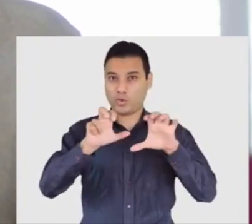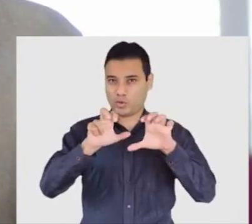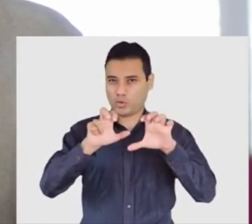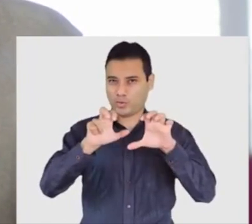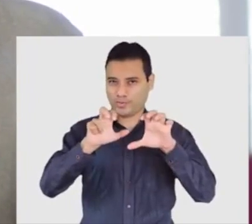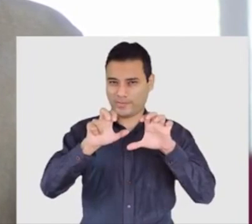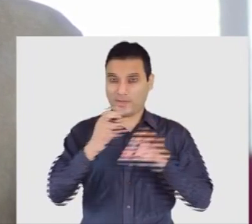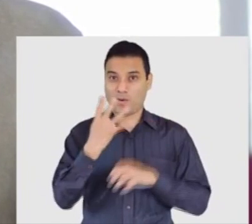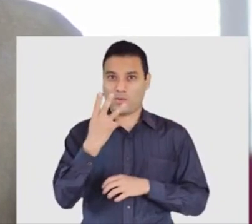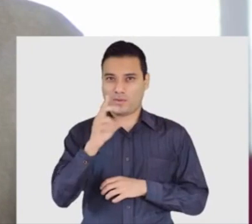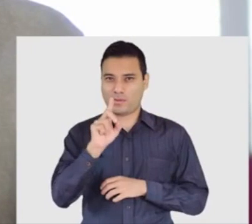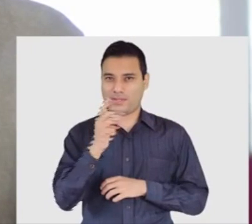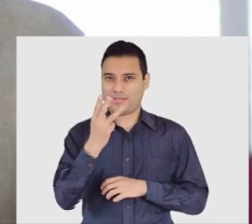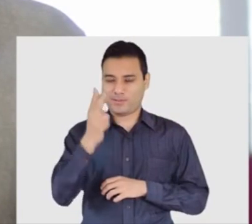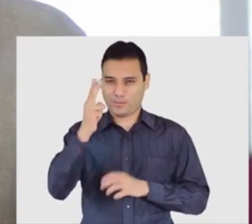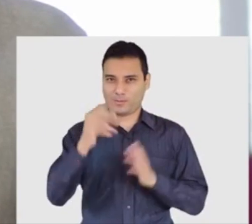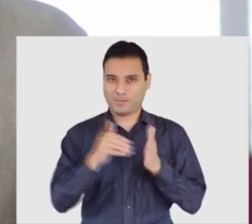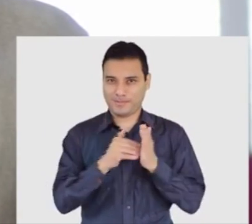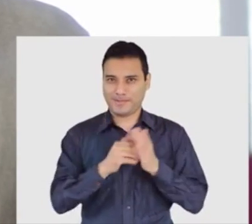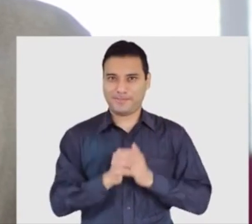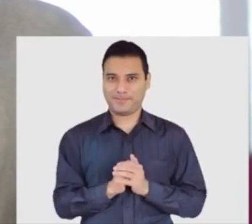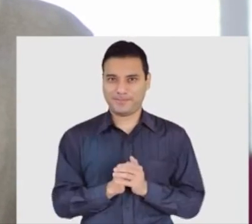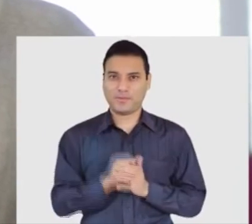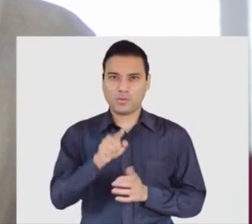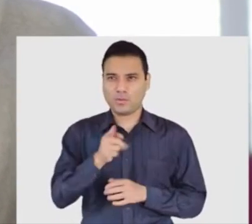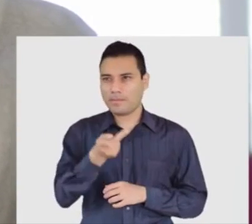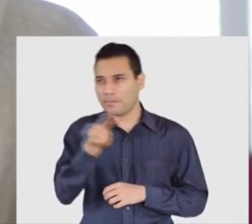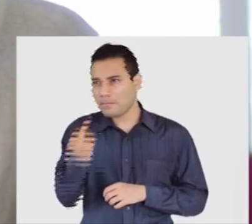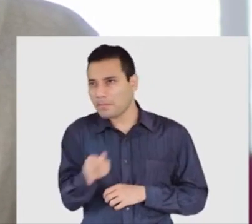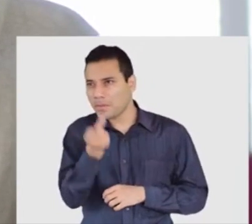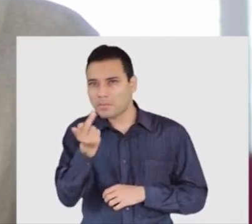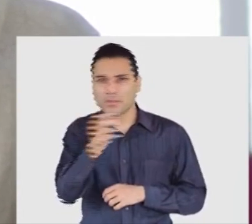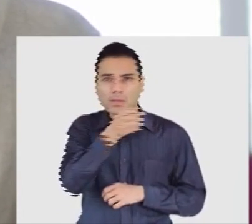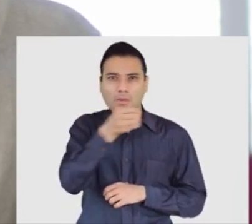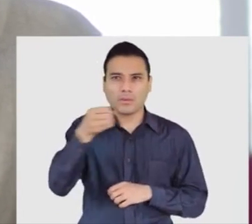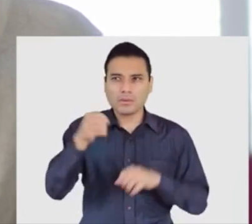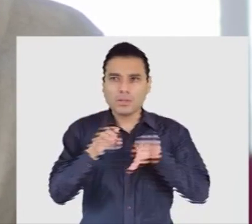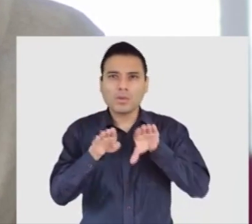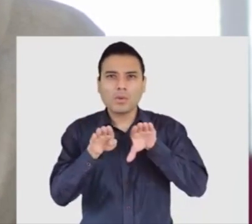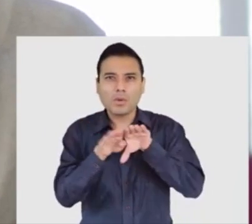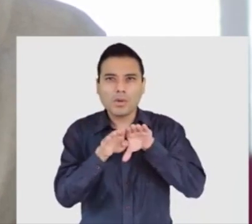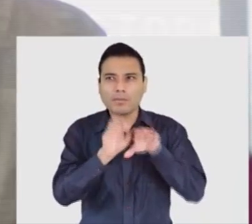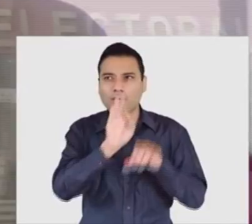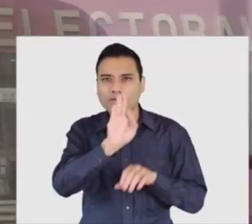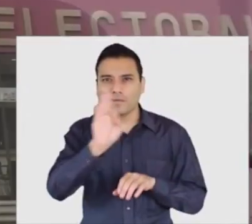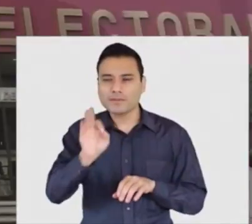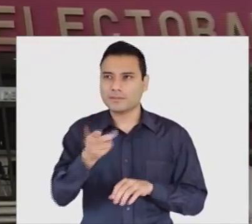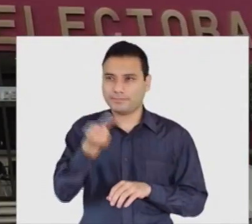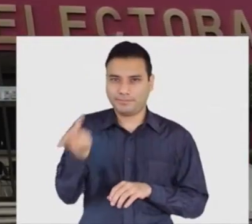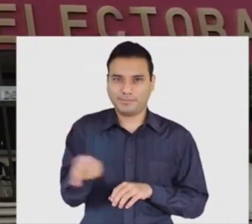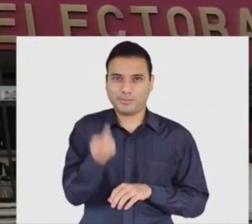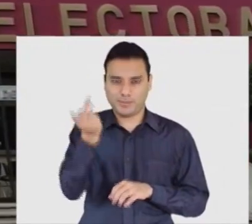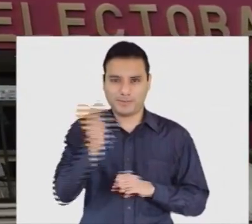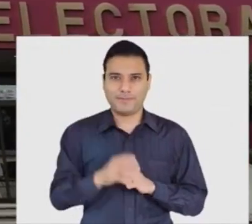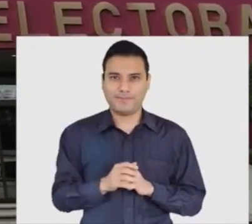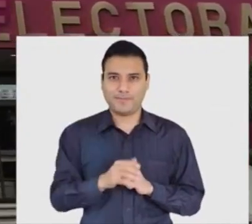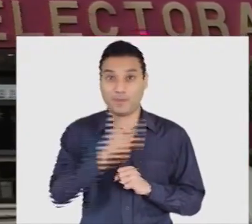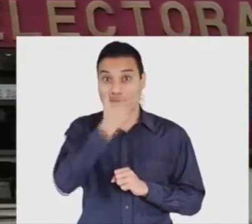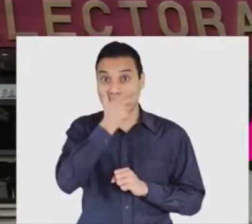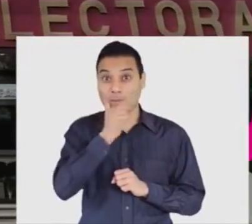800-433-2000. Berta López Aguayo, RTV,